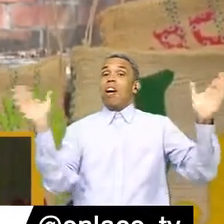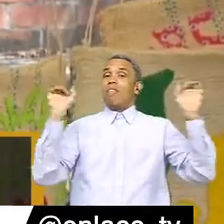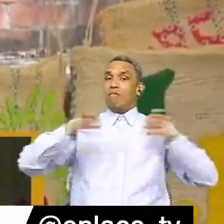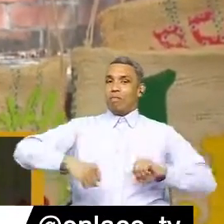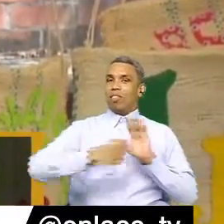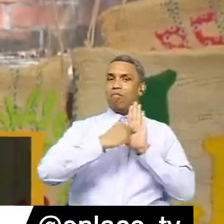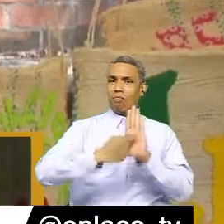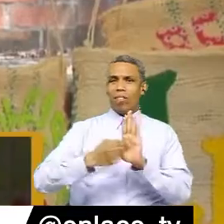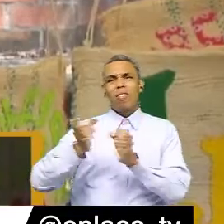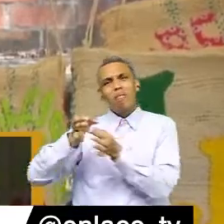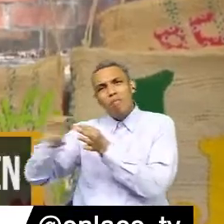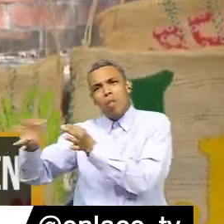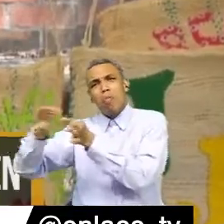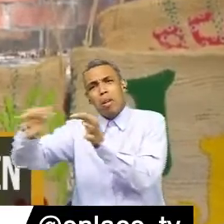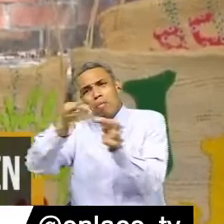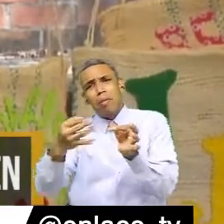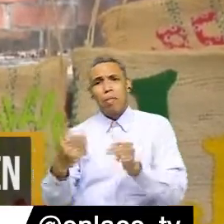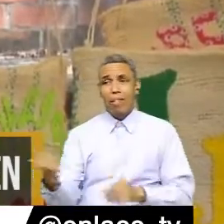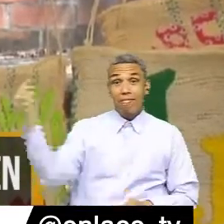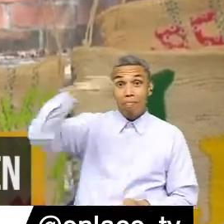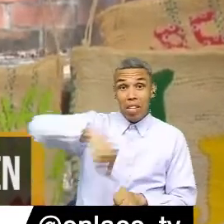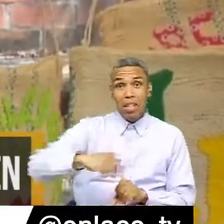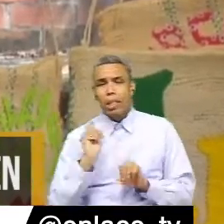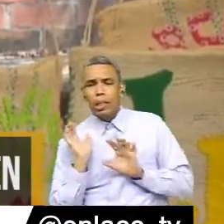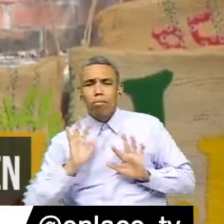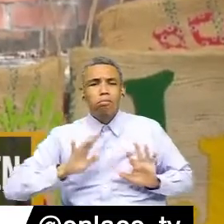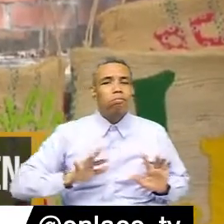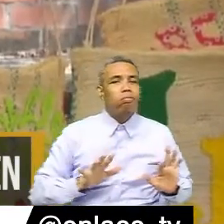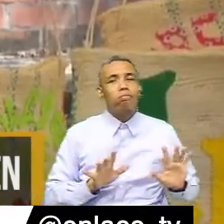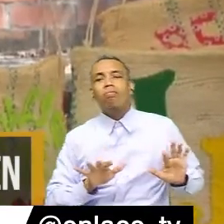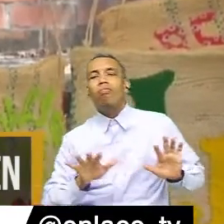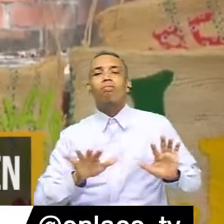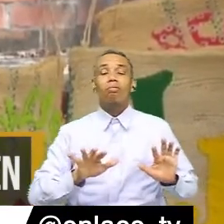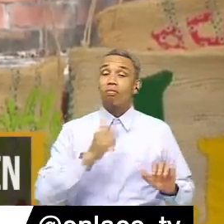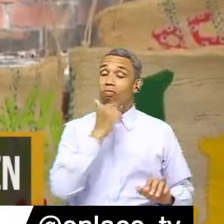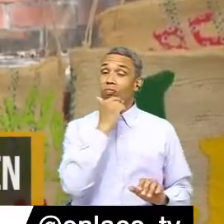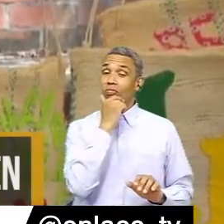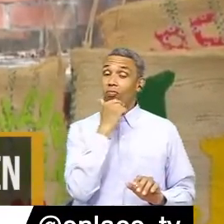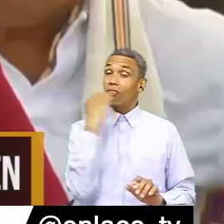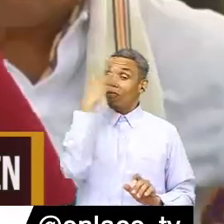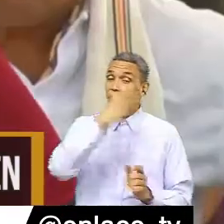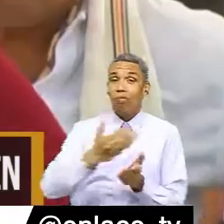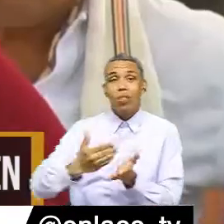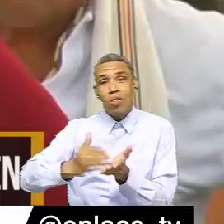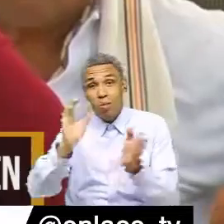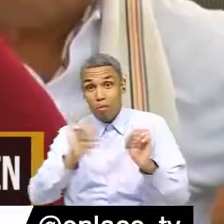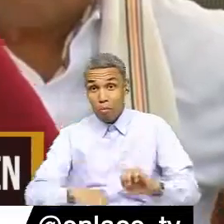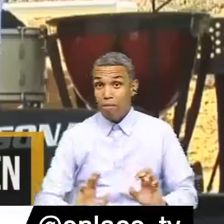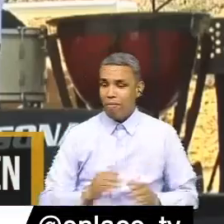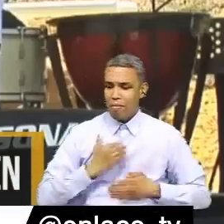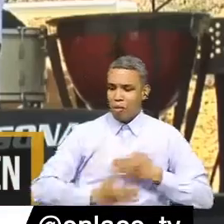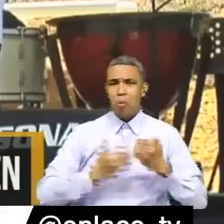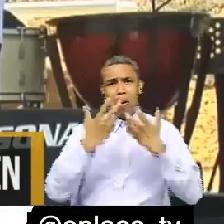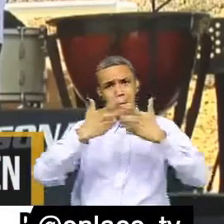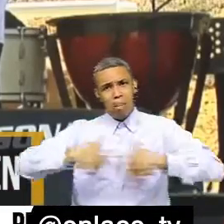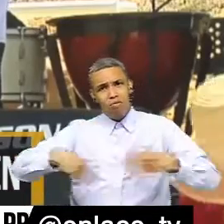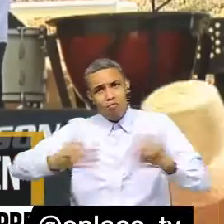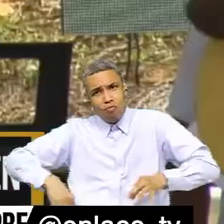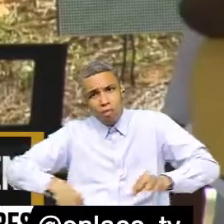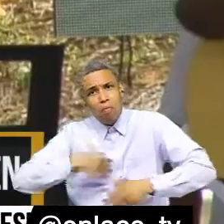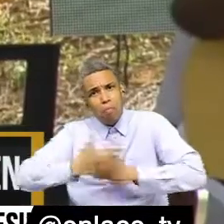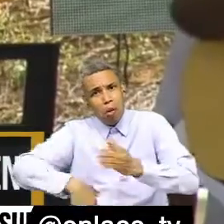vienen a conocerlos y hacer que esto se convierta de microempresas tal vez pasa a ser una empresa este espacio de integración